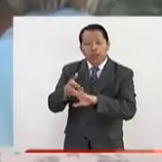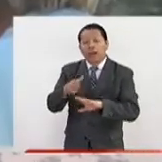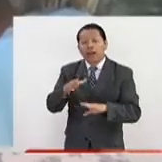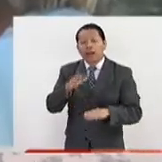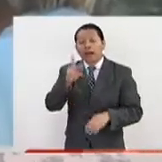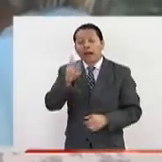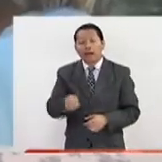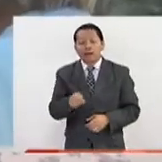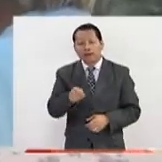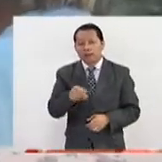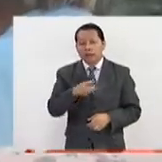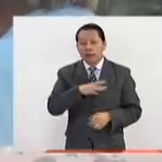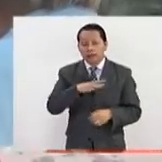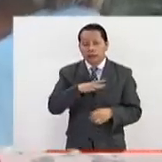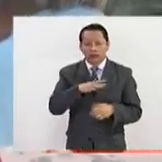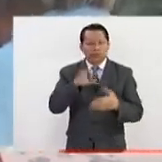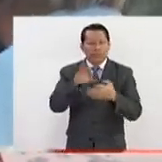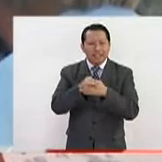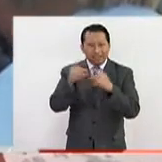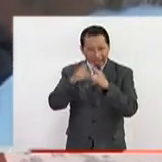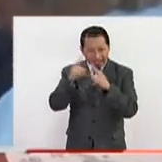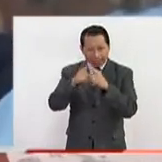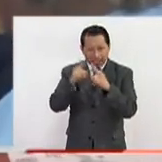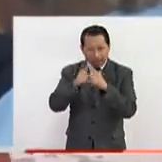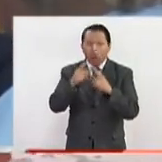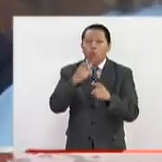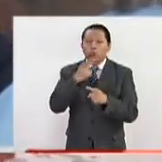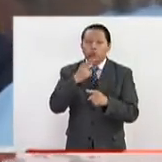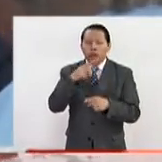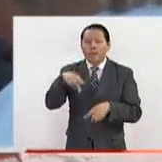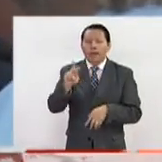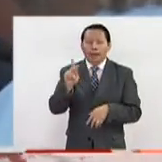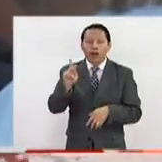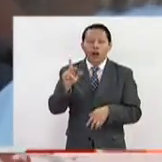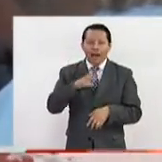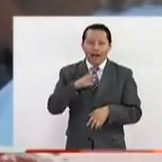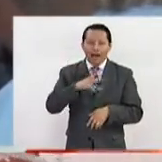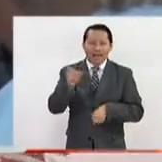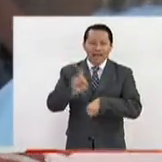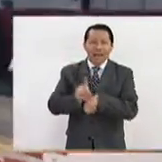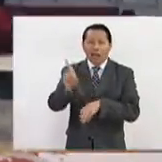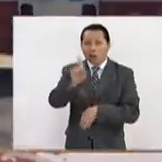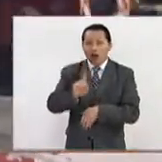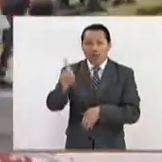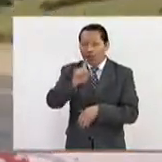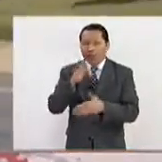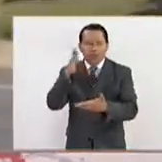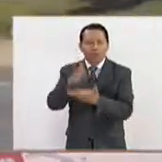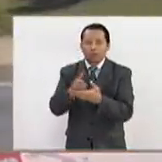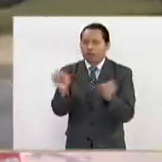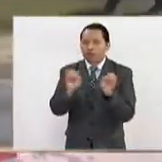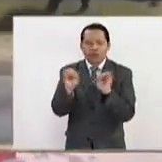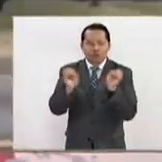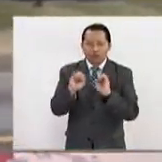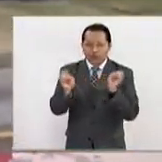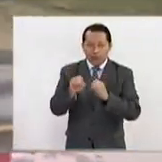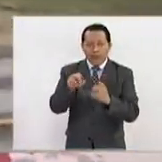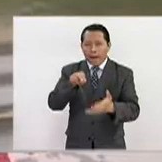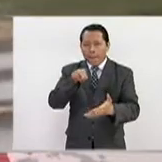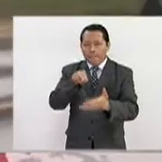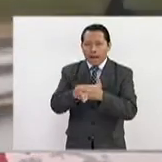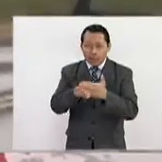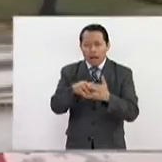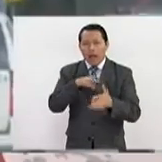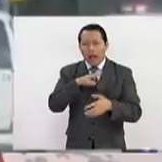Kelly eran asiduos a la iglesia atacada, pero no asistieron el domingo de la masacre. Agregaron que la matanza no tuvo una motivación